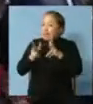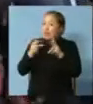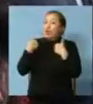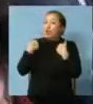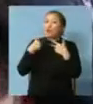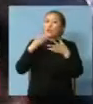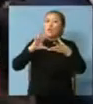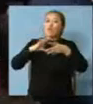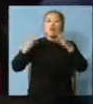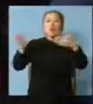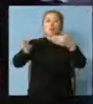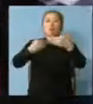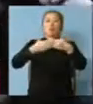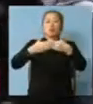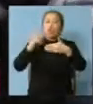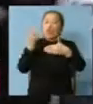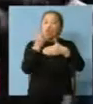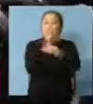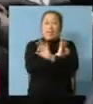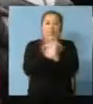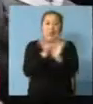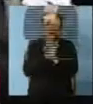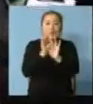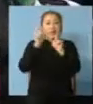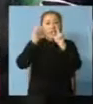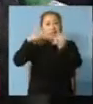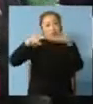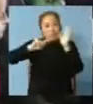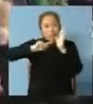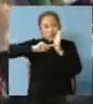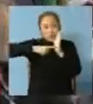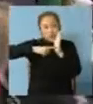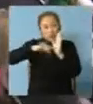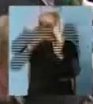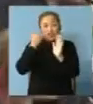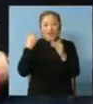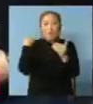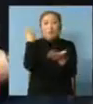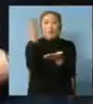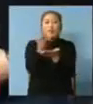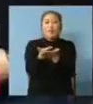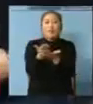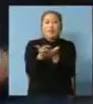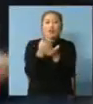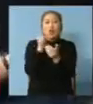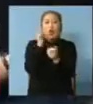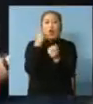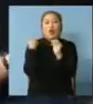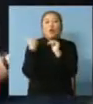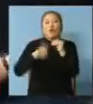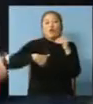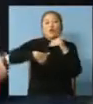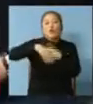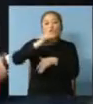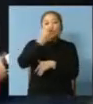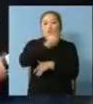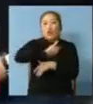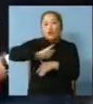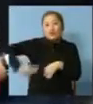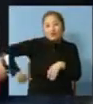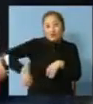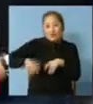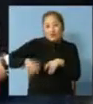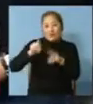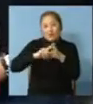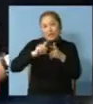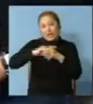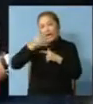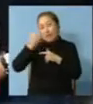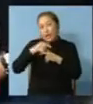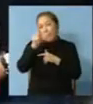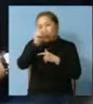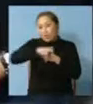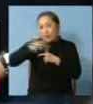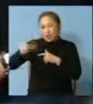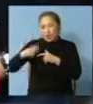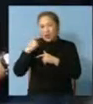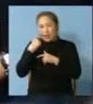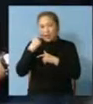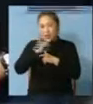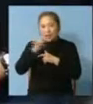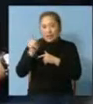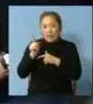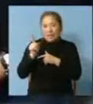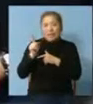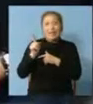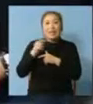es una fórmula cerrada, y también para la provincia de Buenos Aires ya presentaron su fórmula, que es Axel Kicillof y Verónica Magario, la